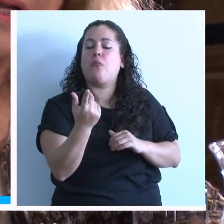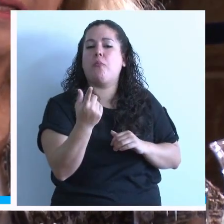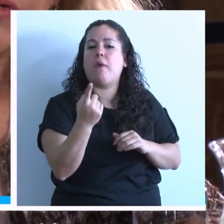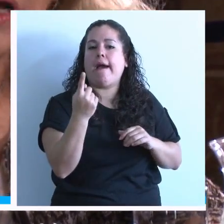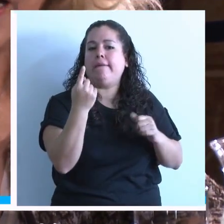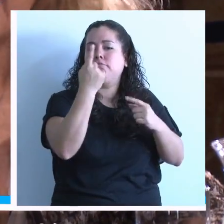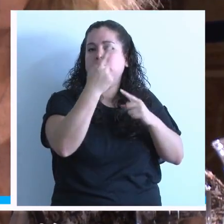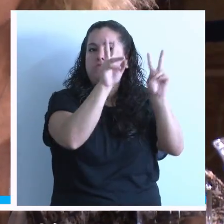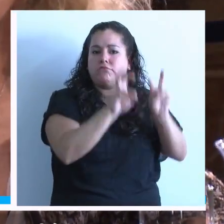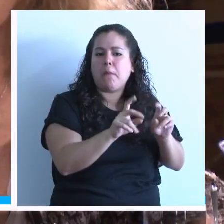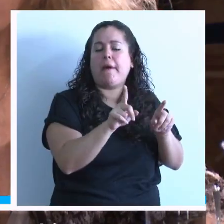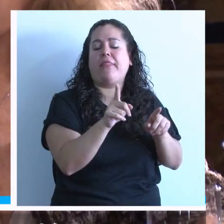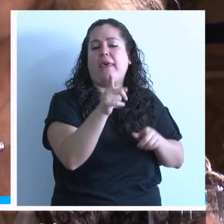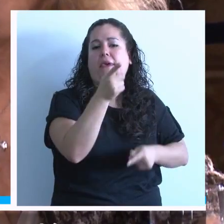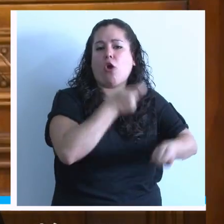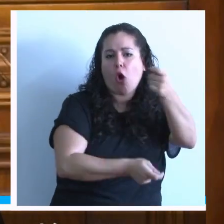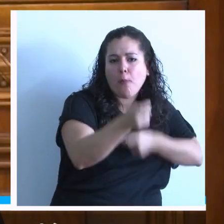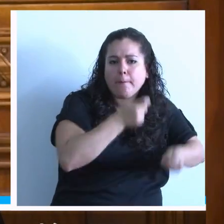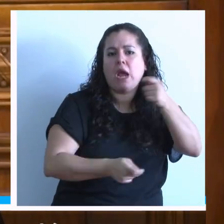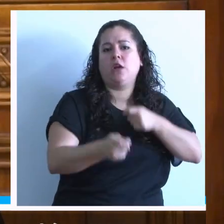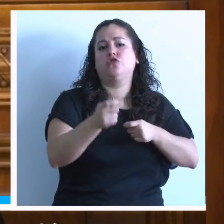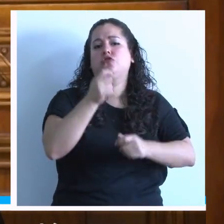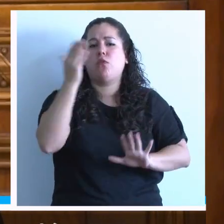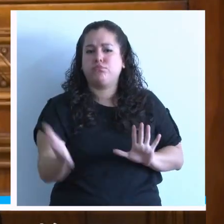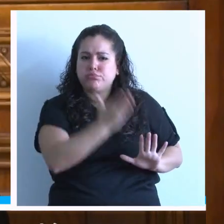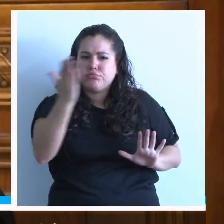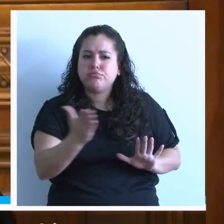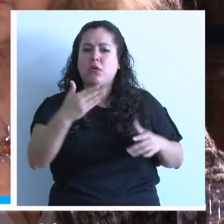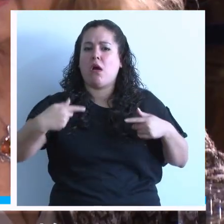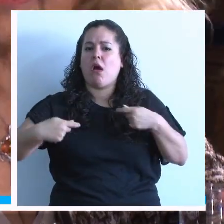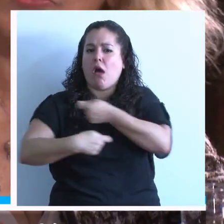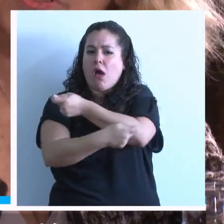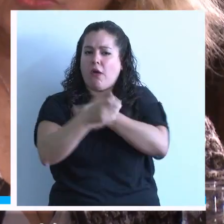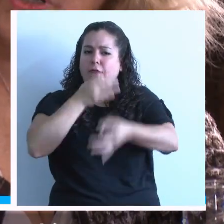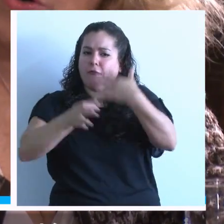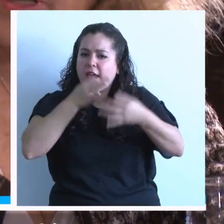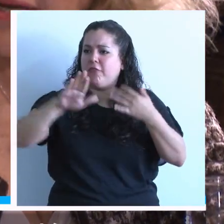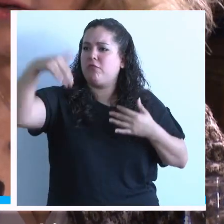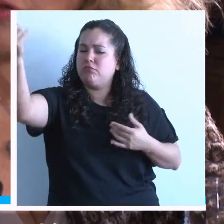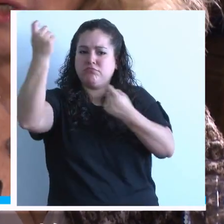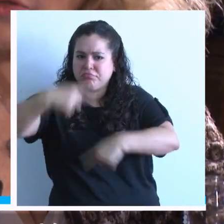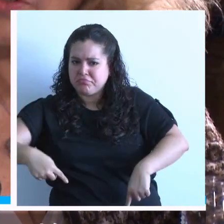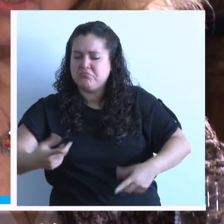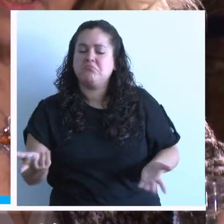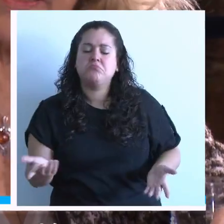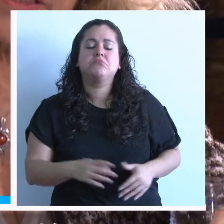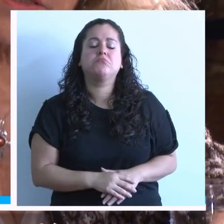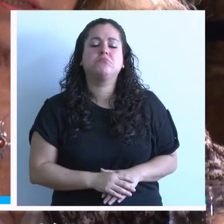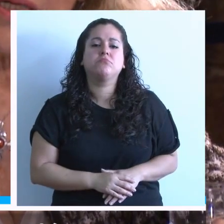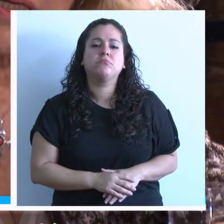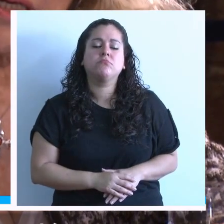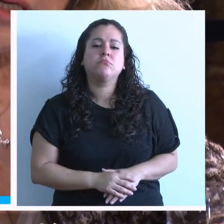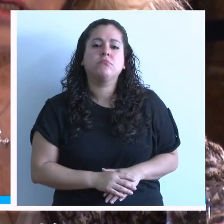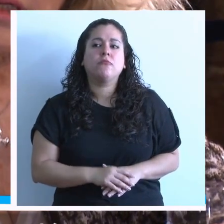digamos, todo lo relativo a la producción, comercio, distribución y exportación de granos y de oleaginosas, ¿no?